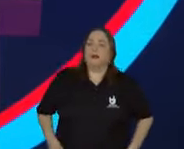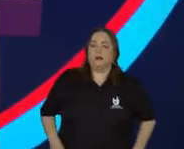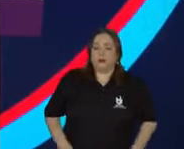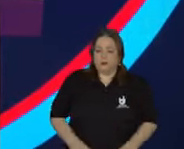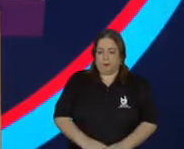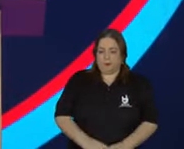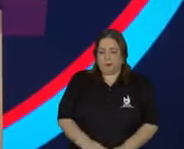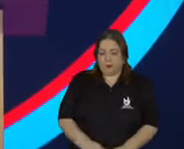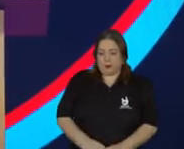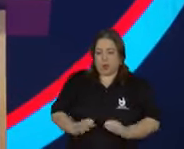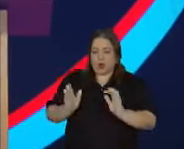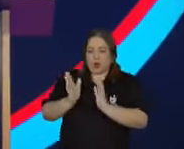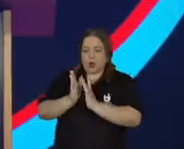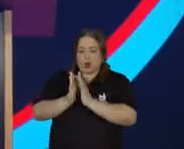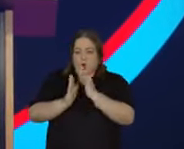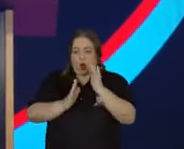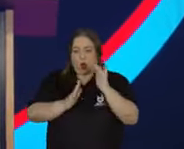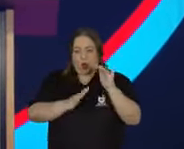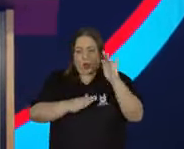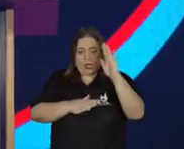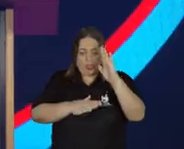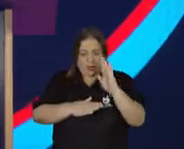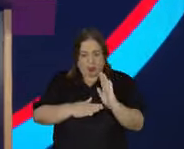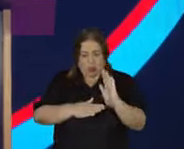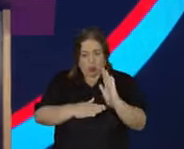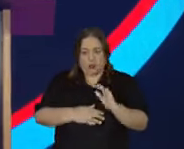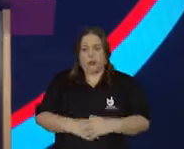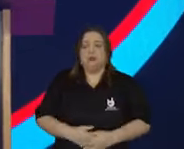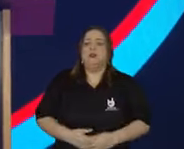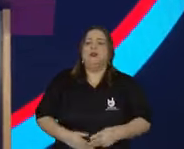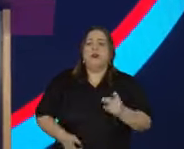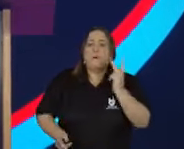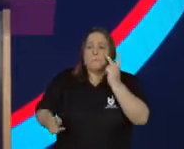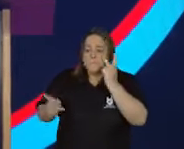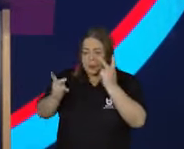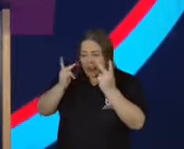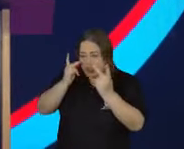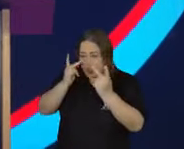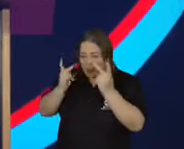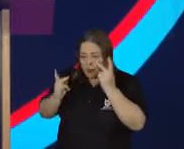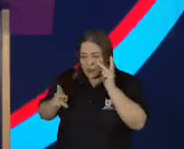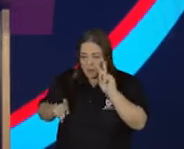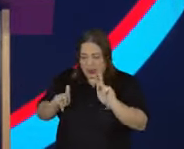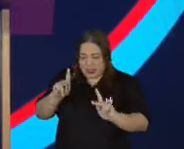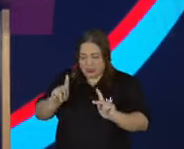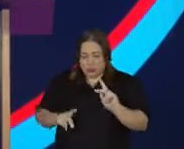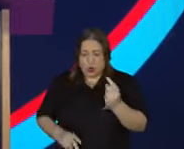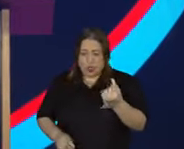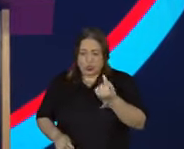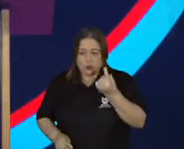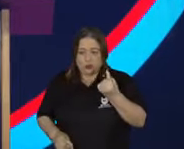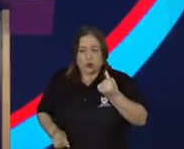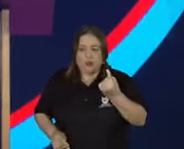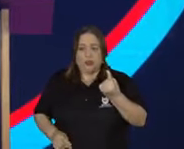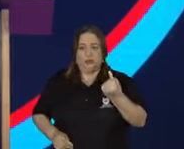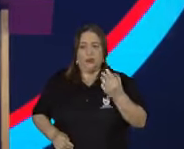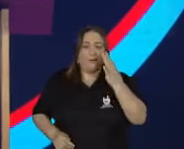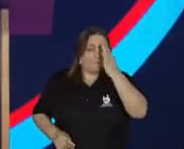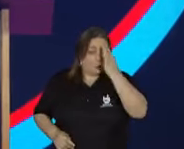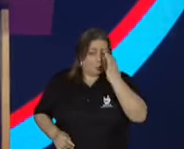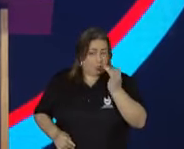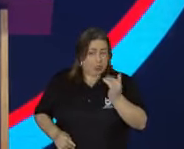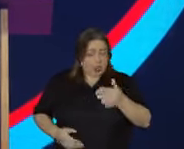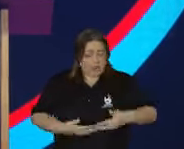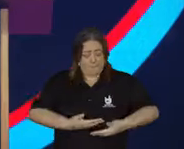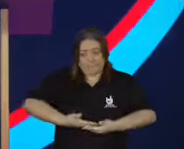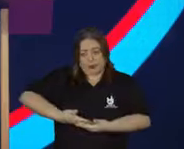O sea, gloria a Dios, mientras veía a algunos muchachitas, ¿verdad?, solitas, me daba mucha tristeza porque una criatura es